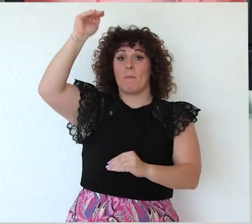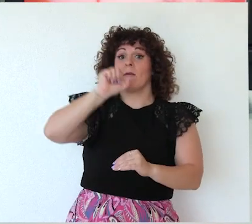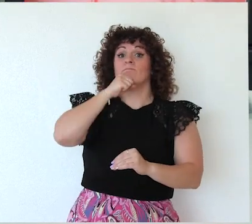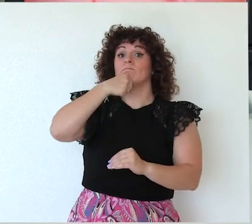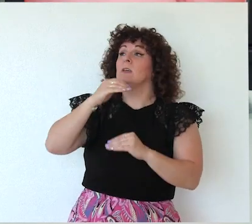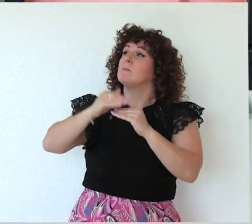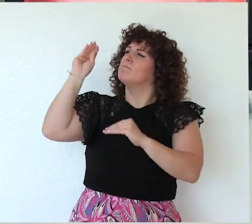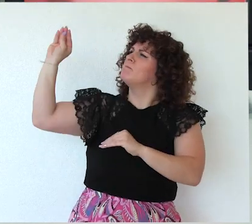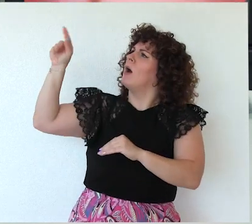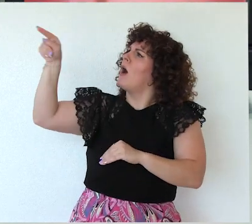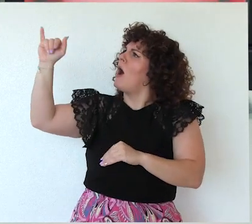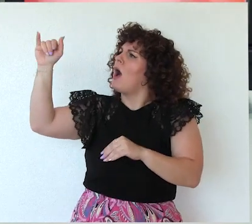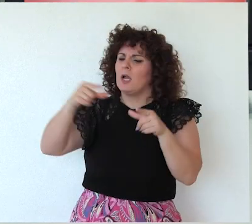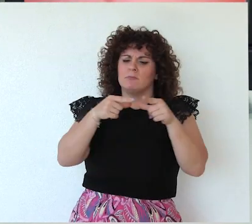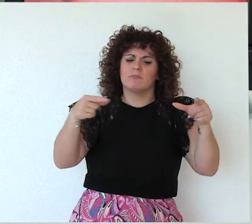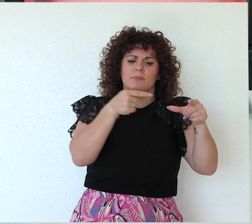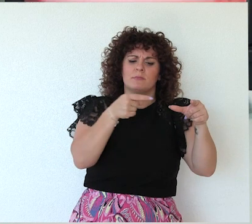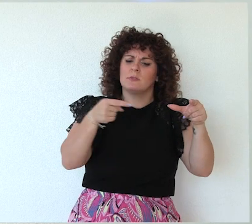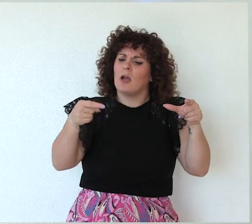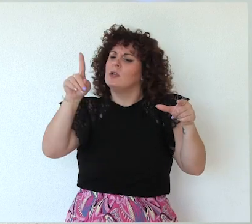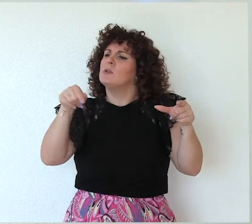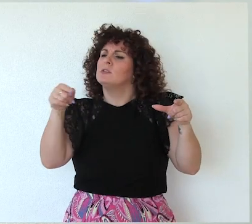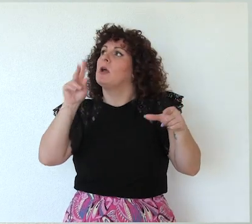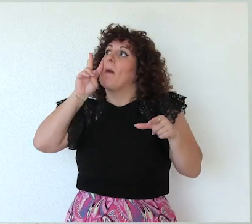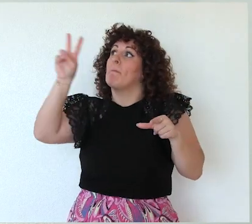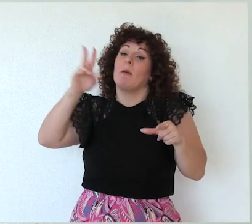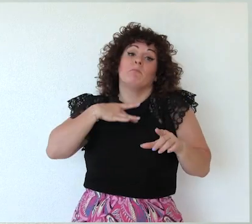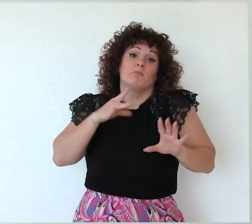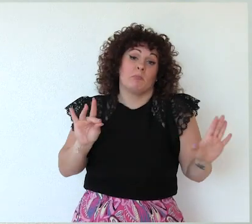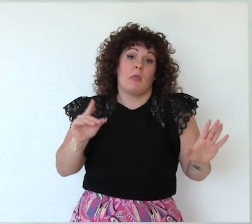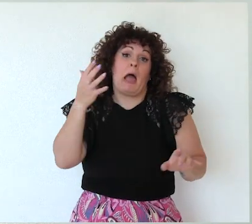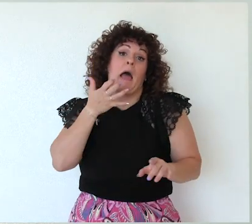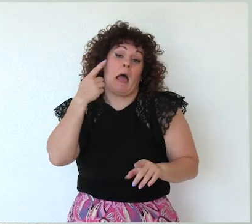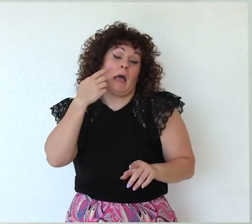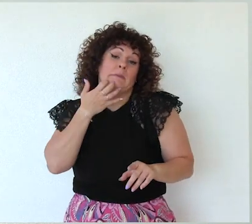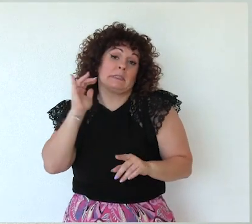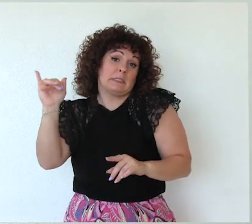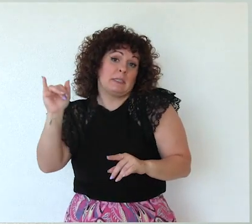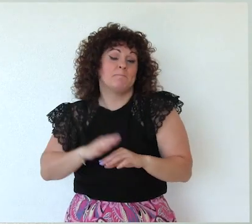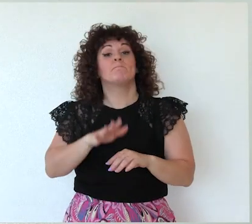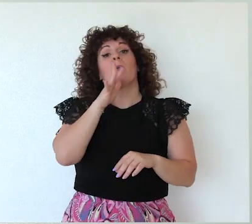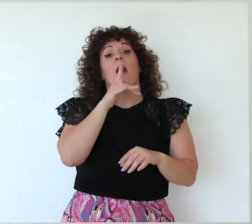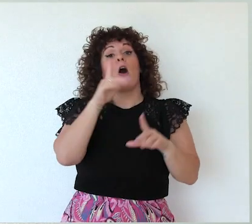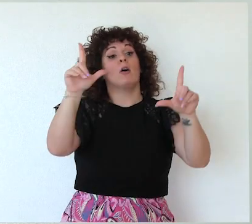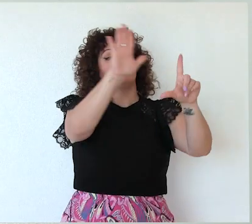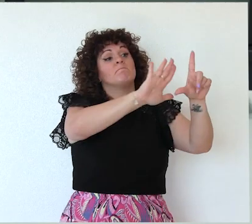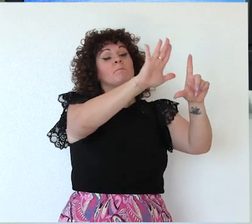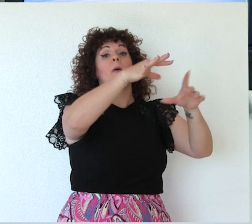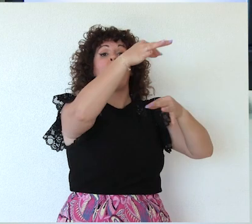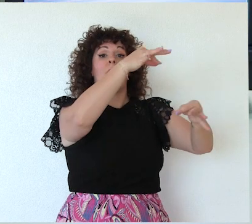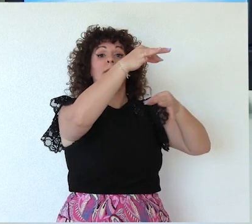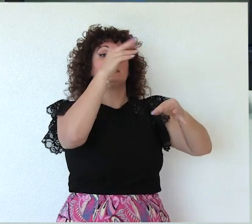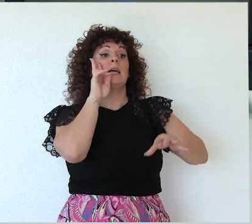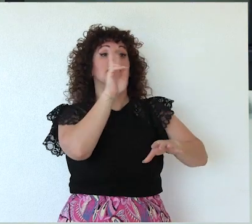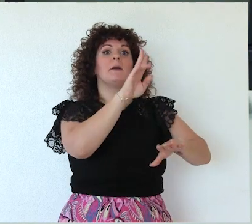otras generaciones para que os lo enseñen. Vamos a ver ahora en detalle algunas de estas imágenes para